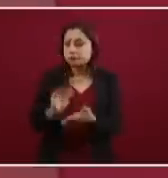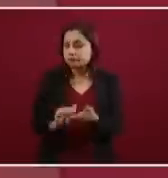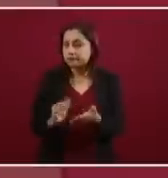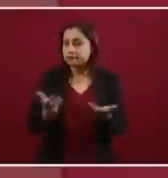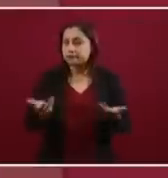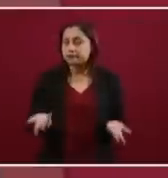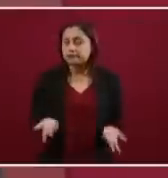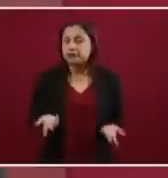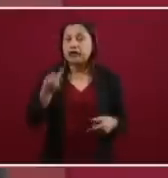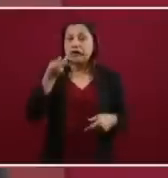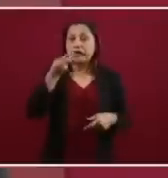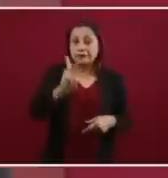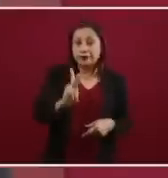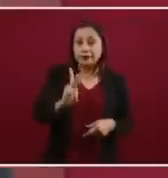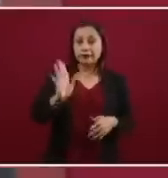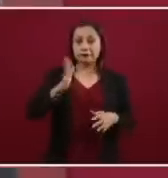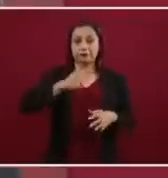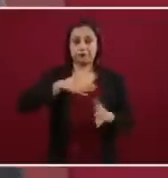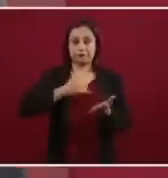independiente del Banco de México.